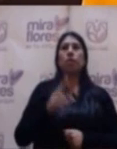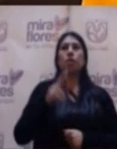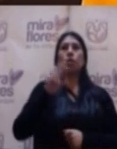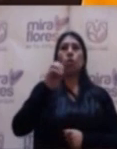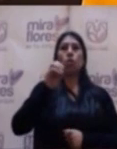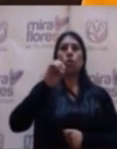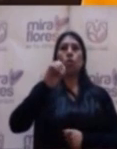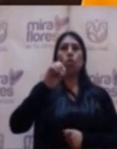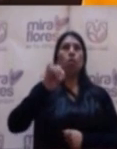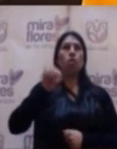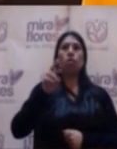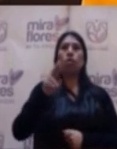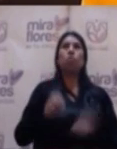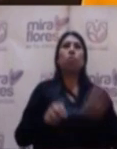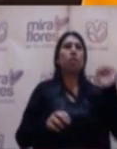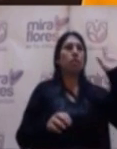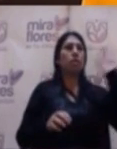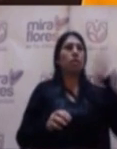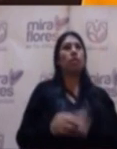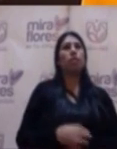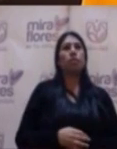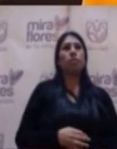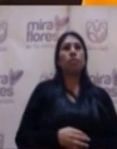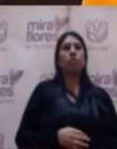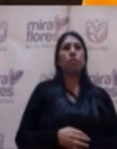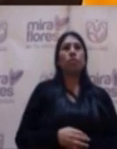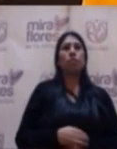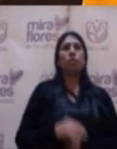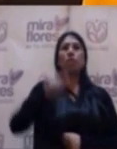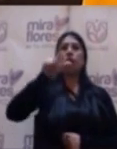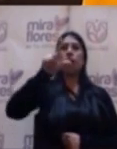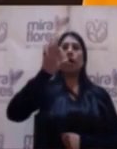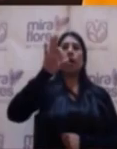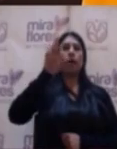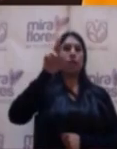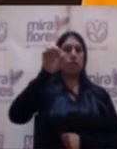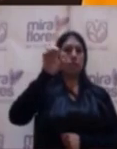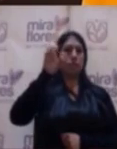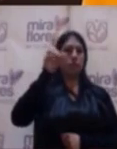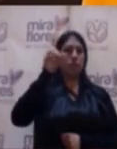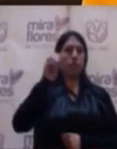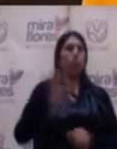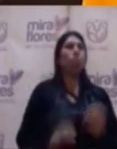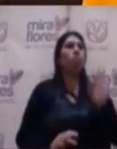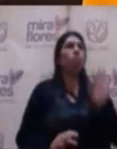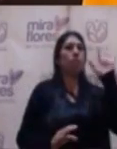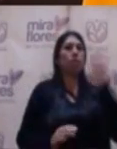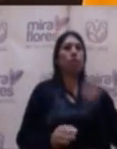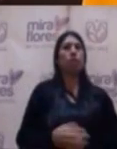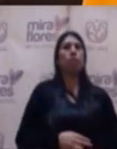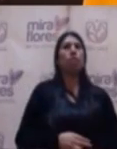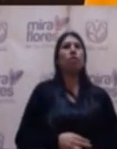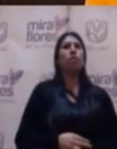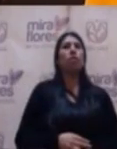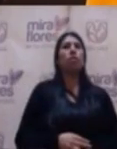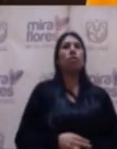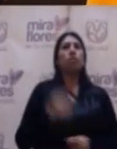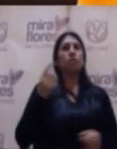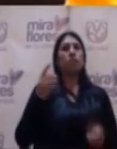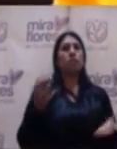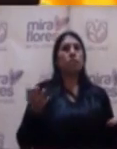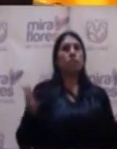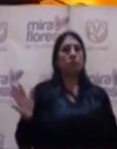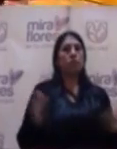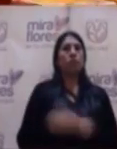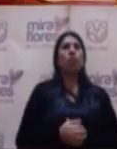Albertis González del Riego. Presente. Señor Alfredo Sousa Locio. Presente. Muy